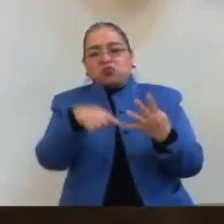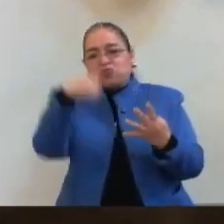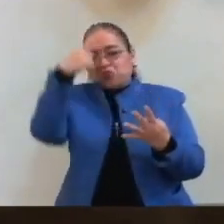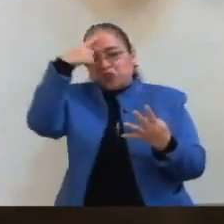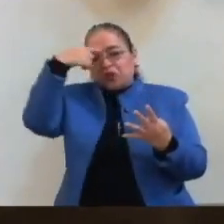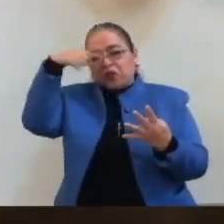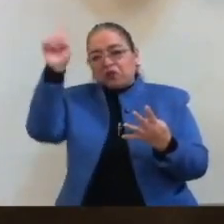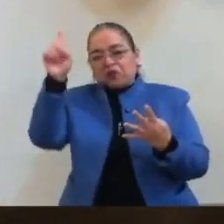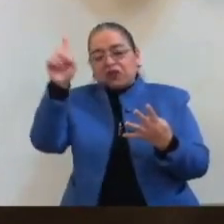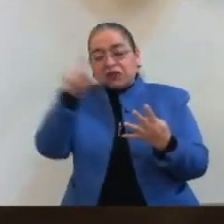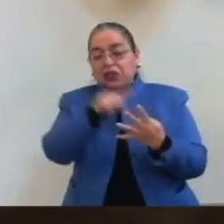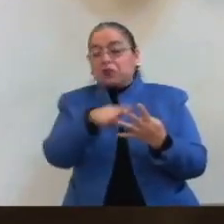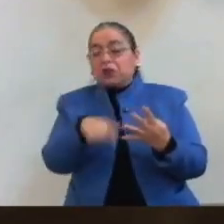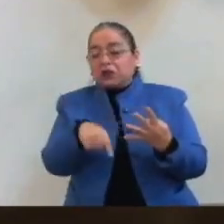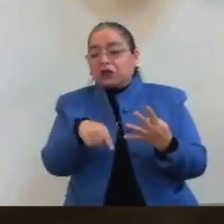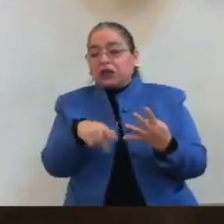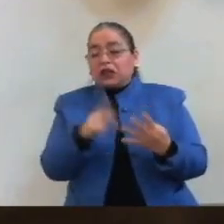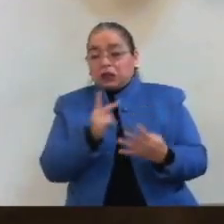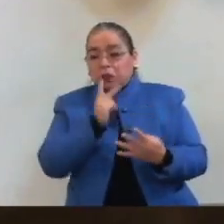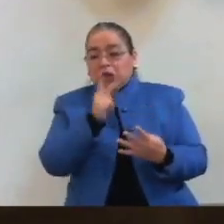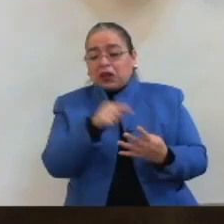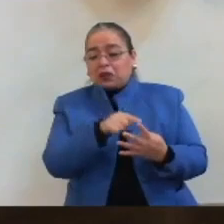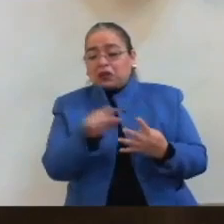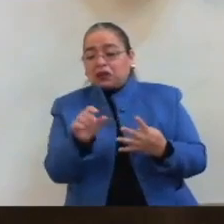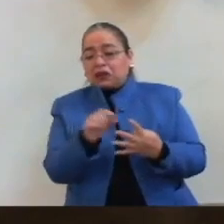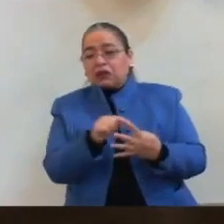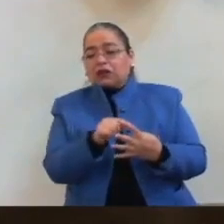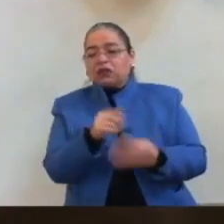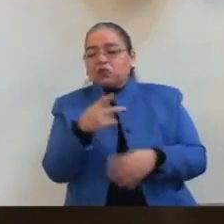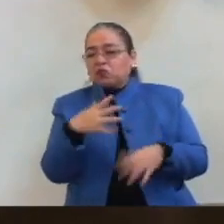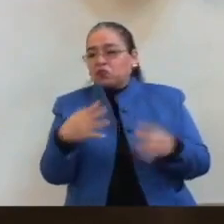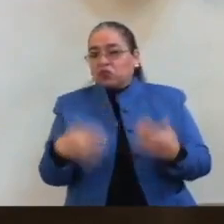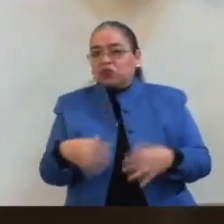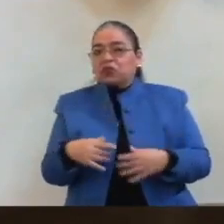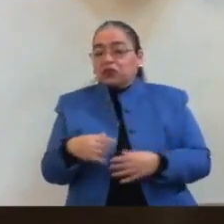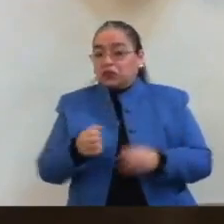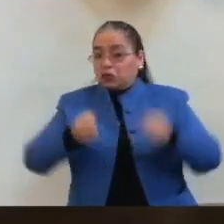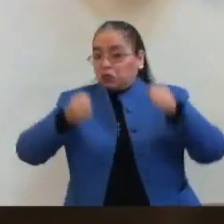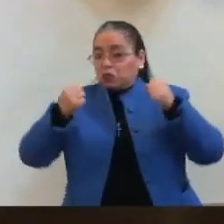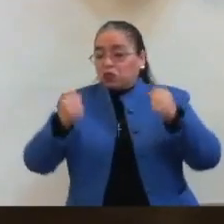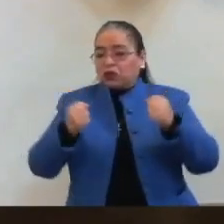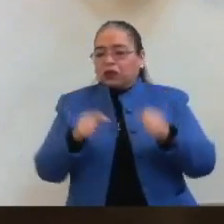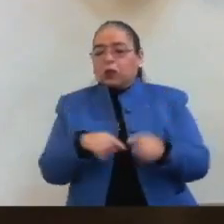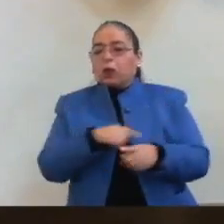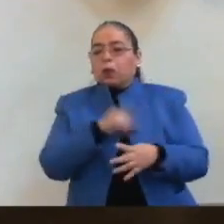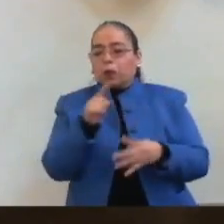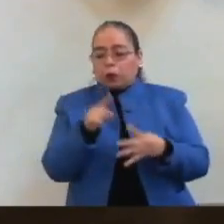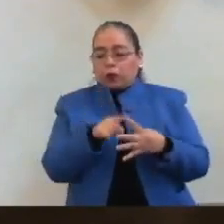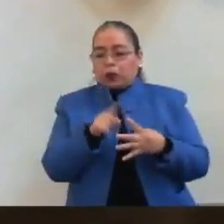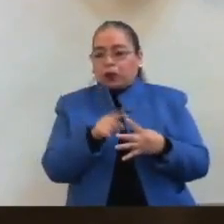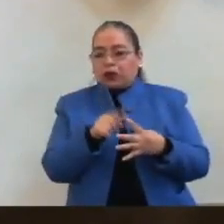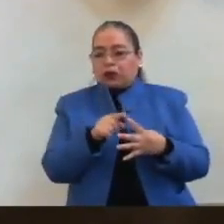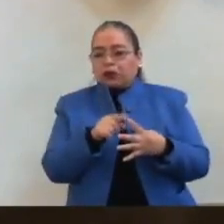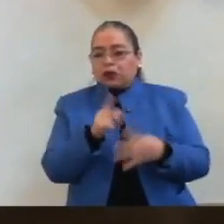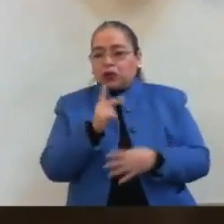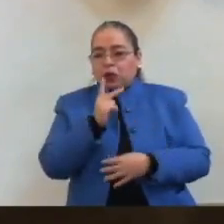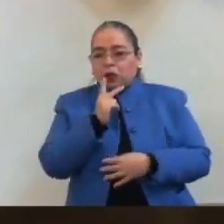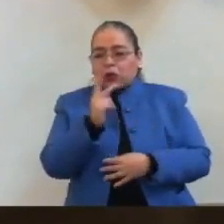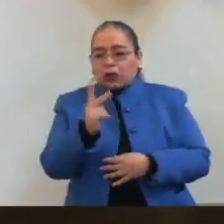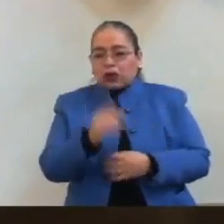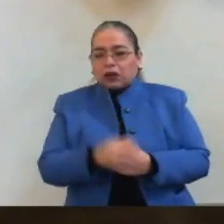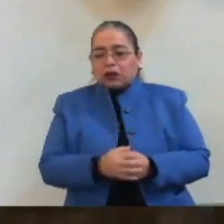pero poderosas palabras primero una palabra sobre el